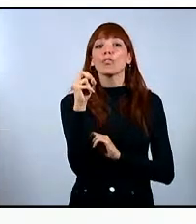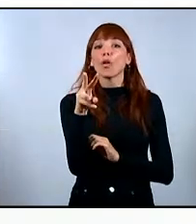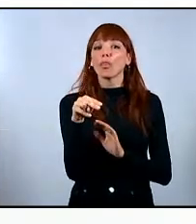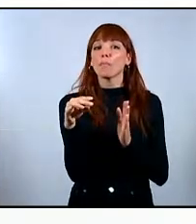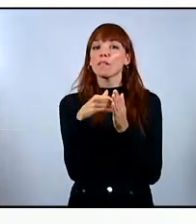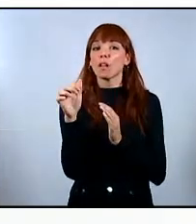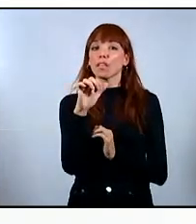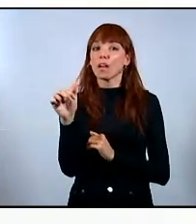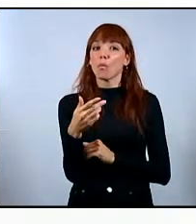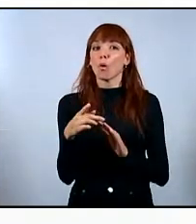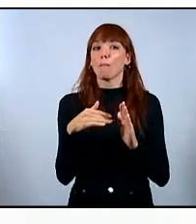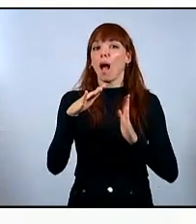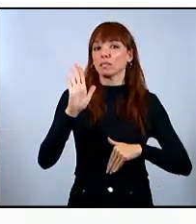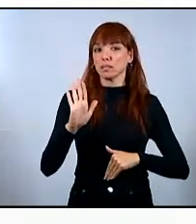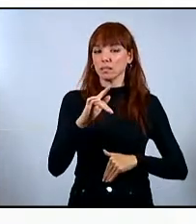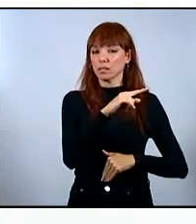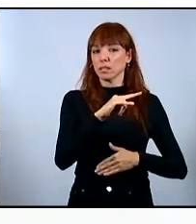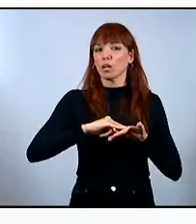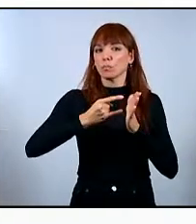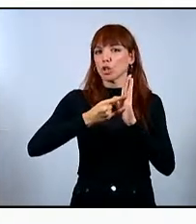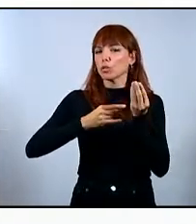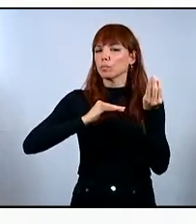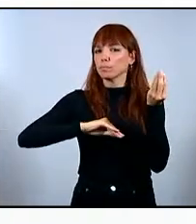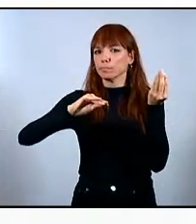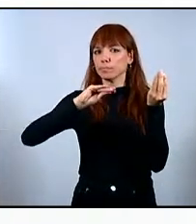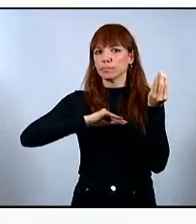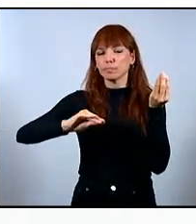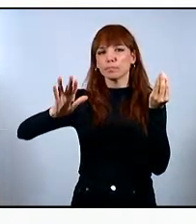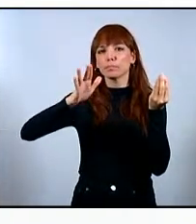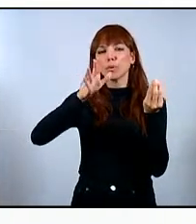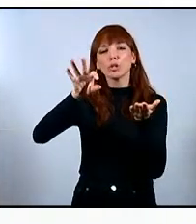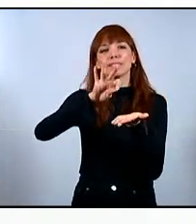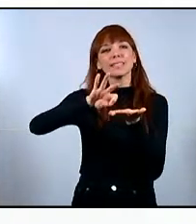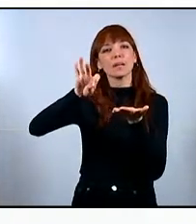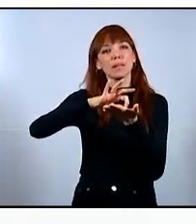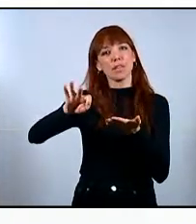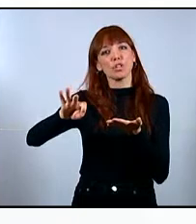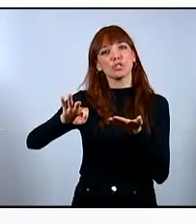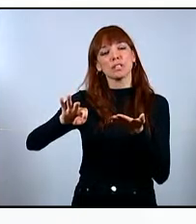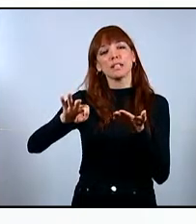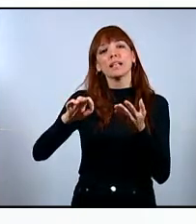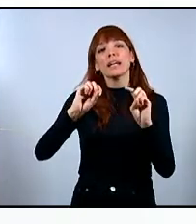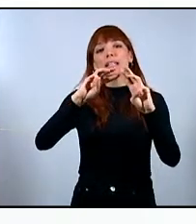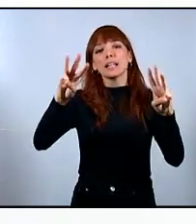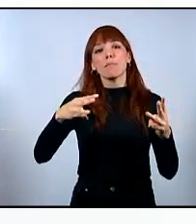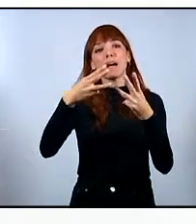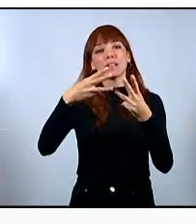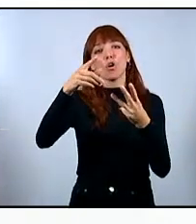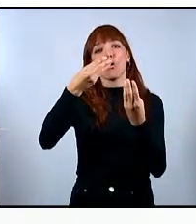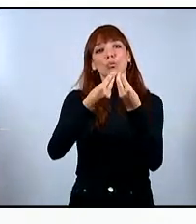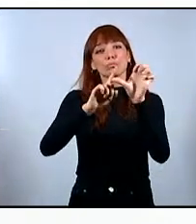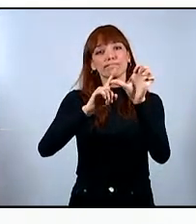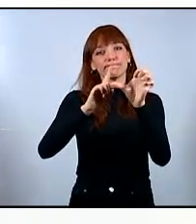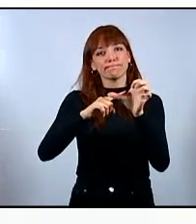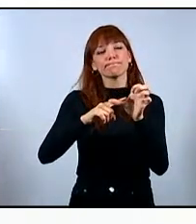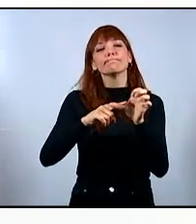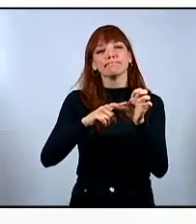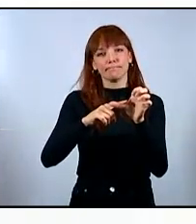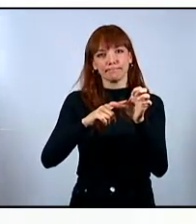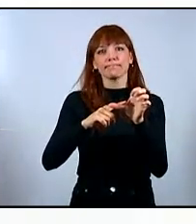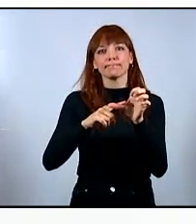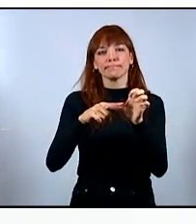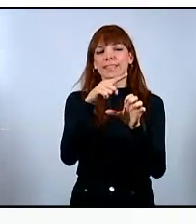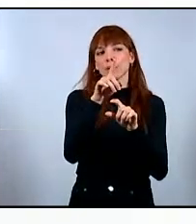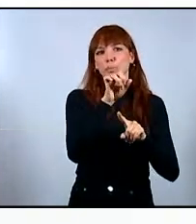y que gestiona gran parte de los servicios telemáticos de la Junta de Extremadura. Esta situación se ha resuelto en un